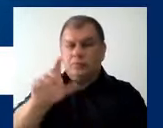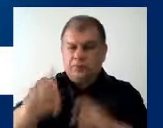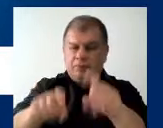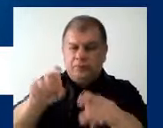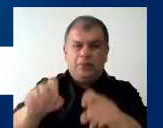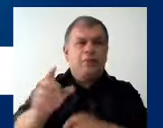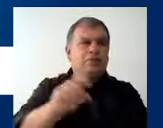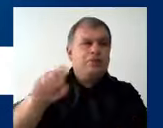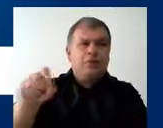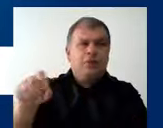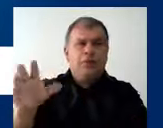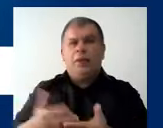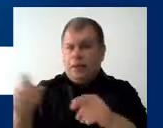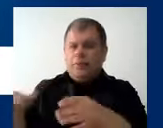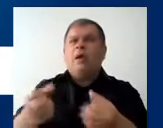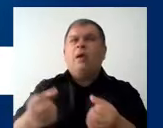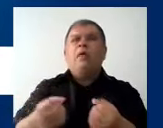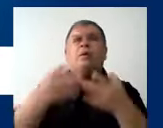data actual también.